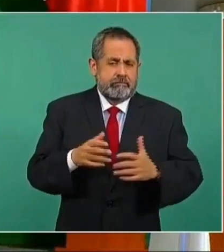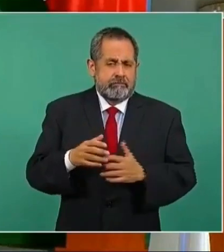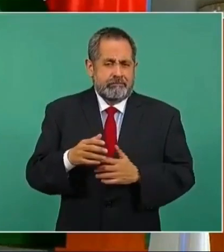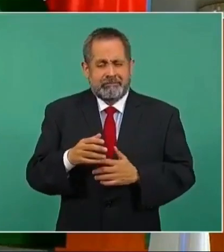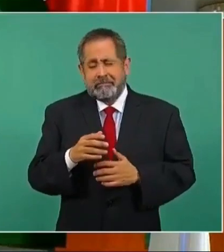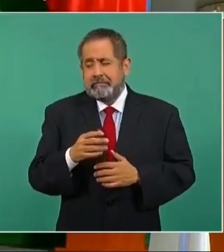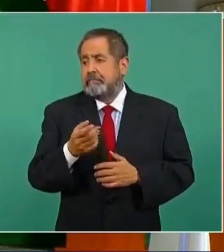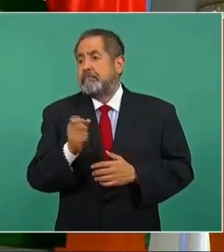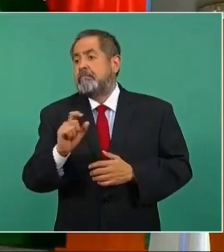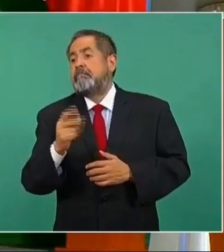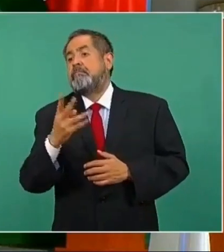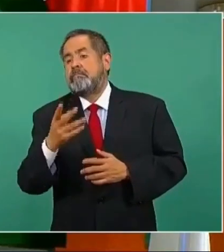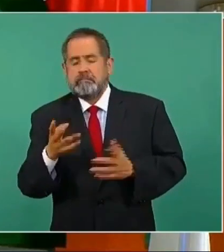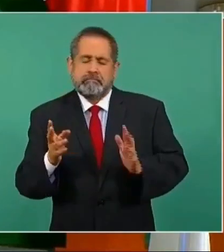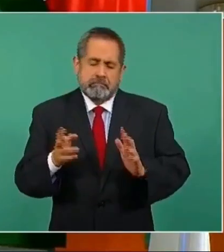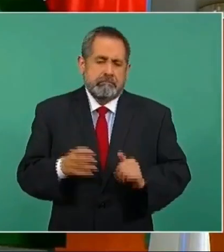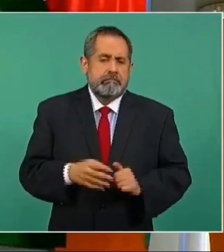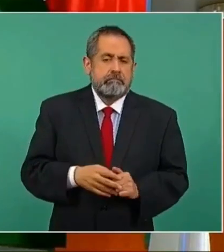24, por ahí.